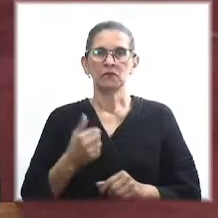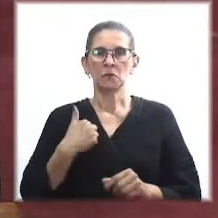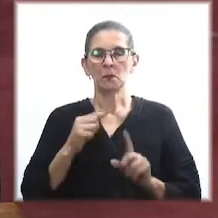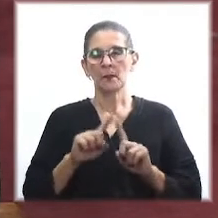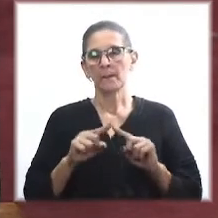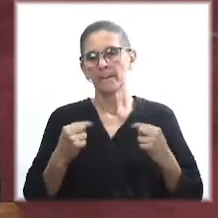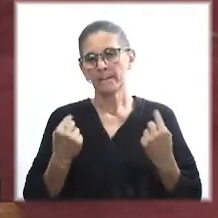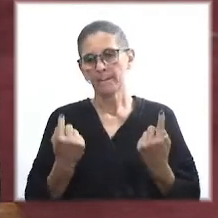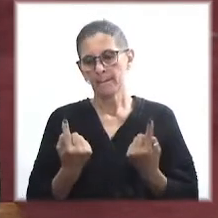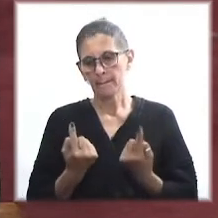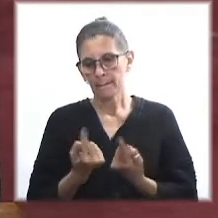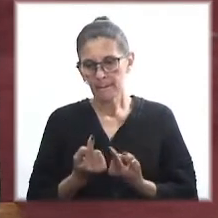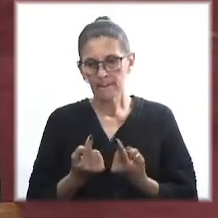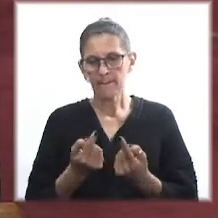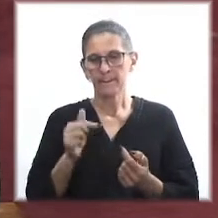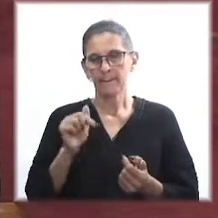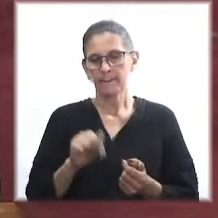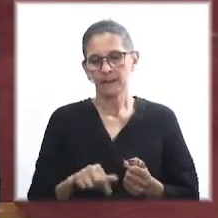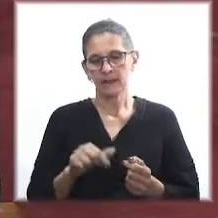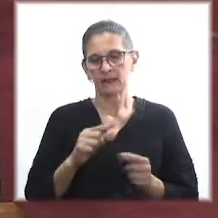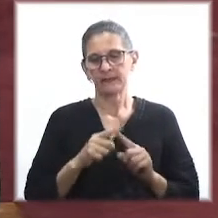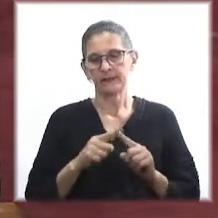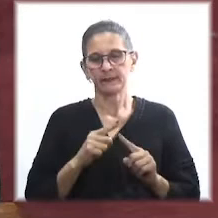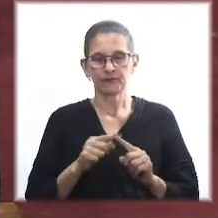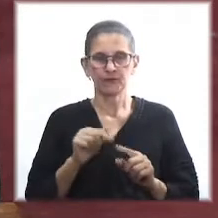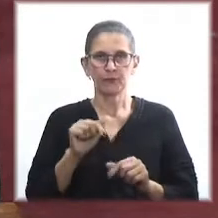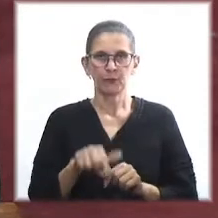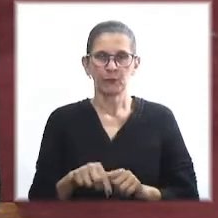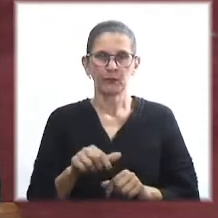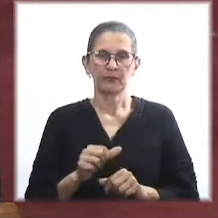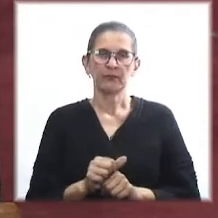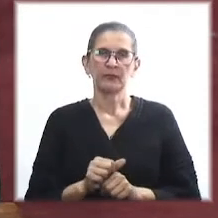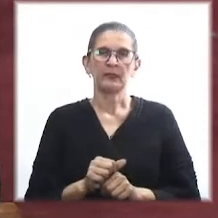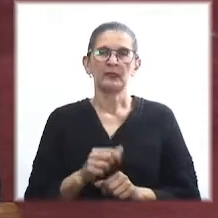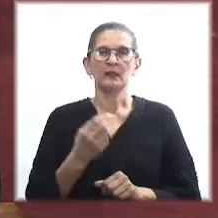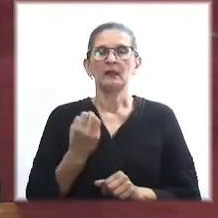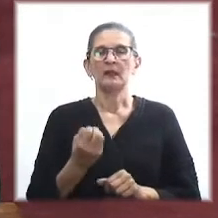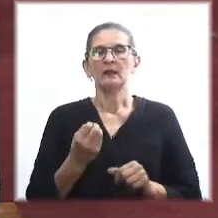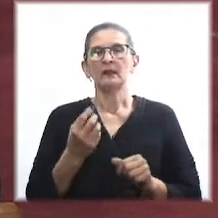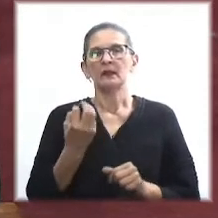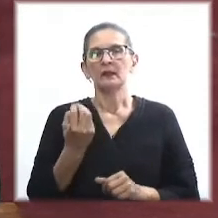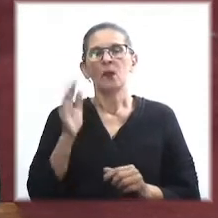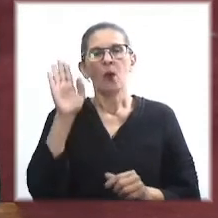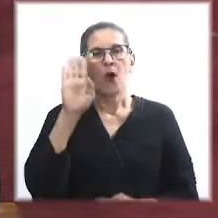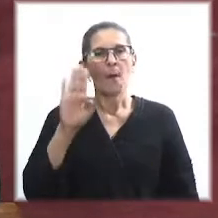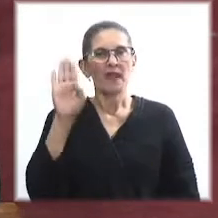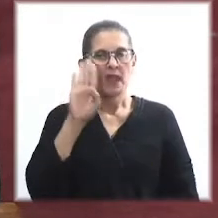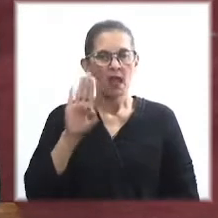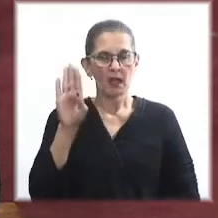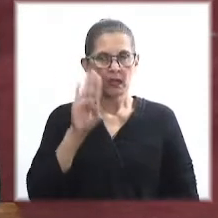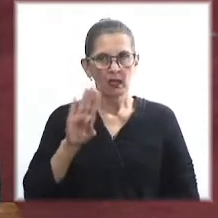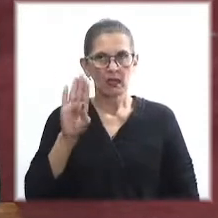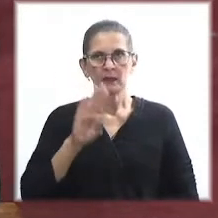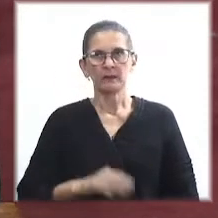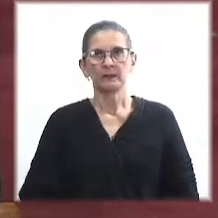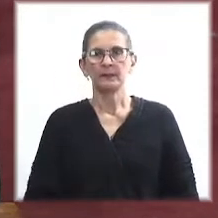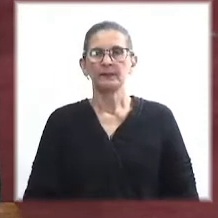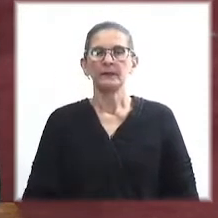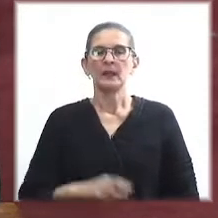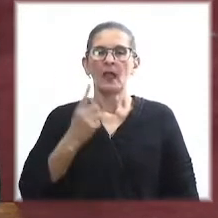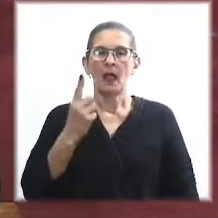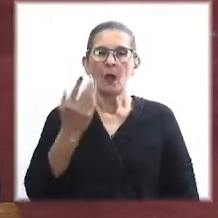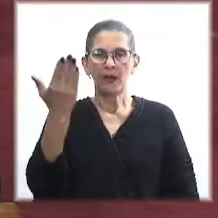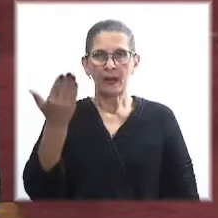Adherimos sin dudarlo a este acto en el entendido de que se trata de un homenaje a